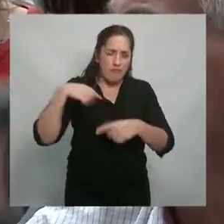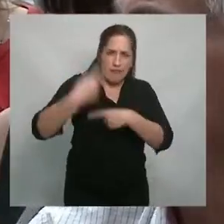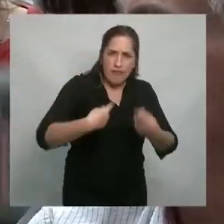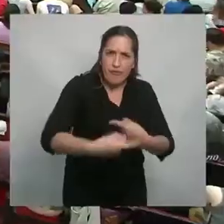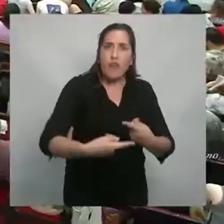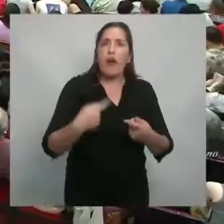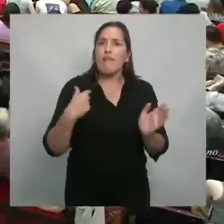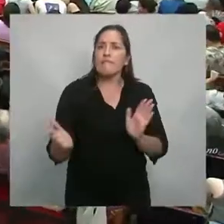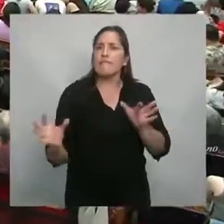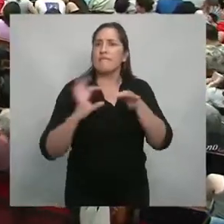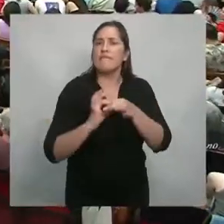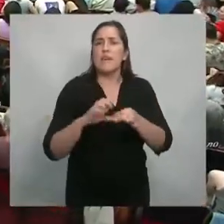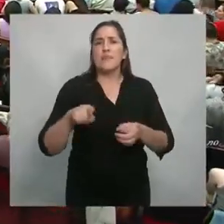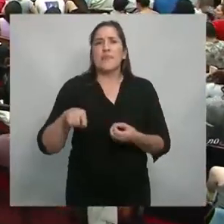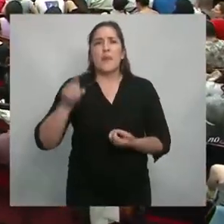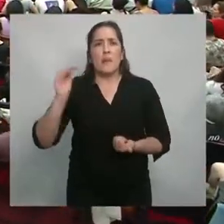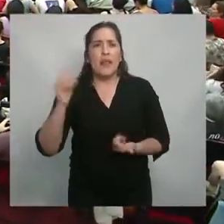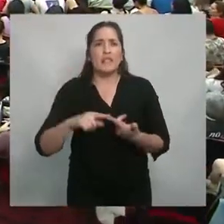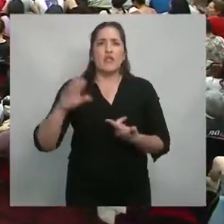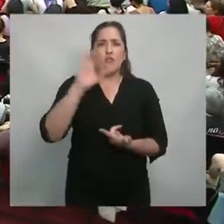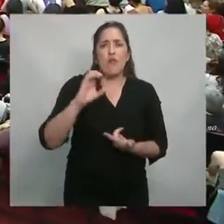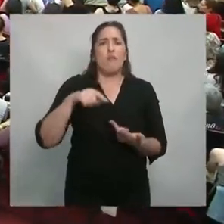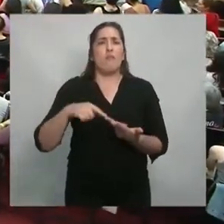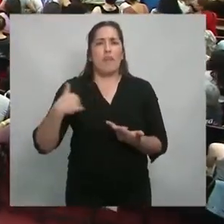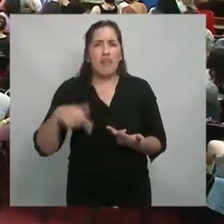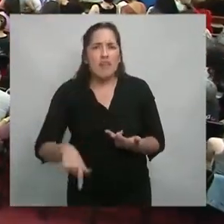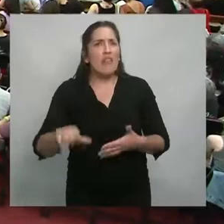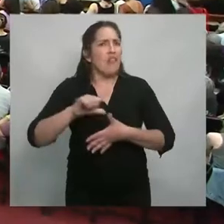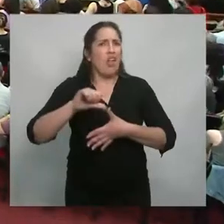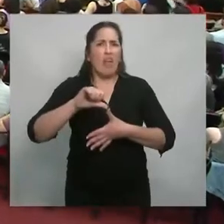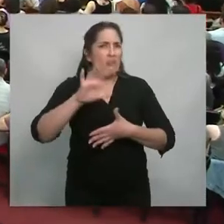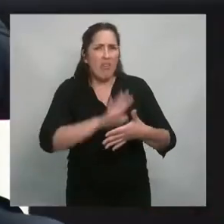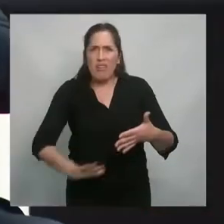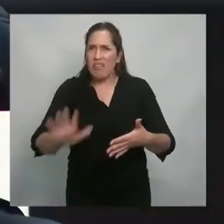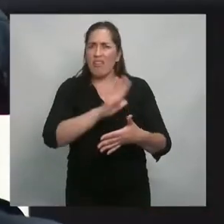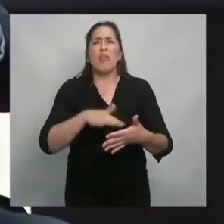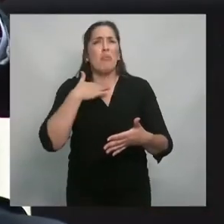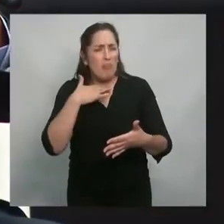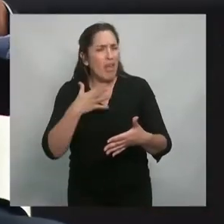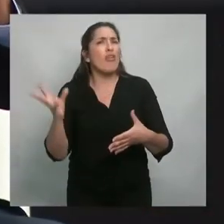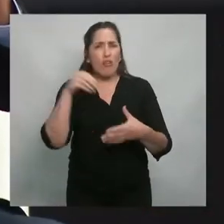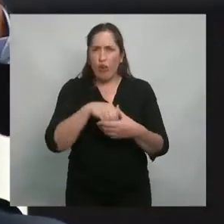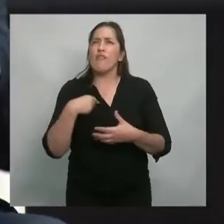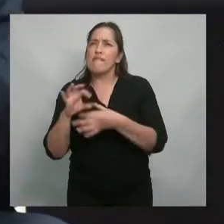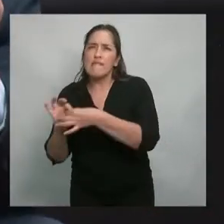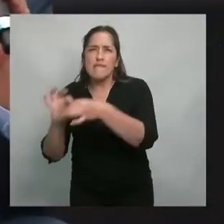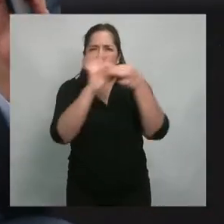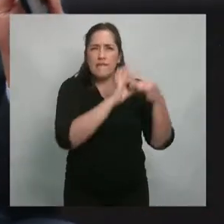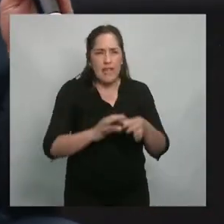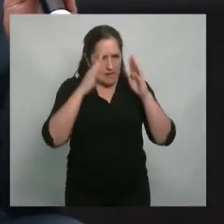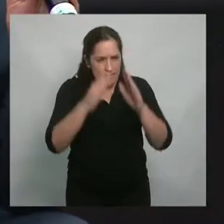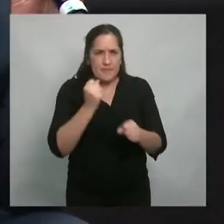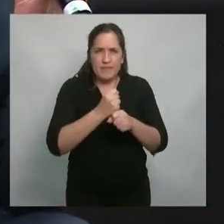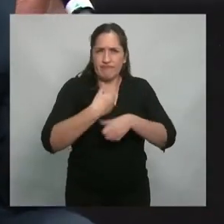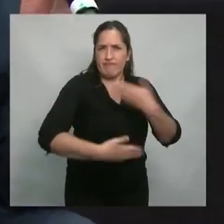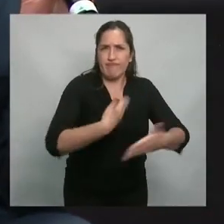colegas de Argentina, Brasil, Colombia, México, de toda América Latina. En ese empeño, en el empeño de